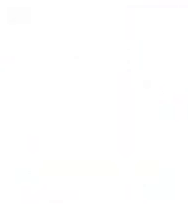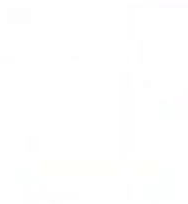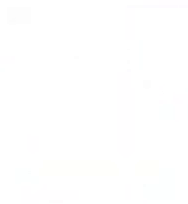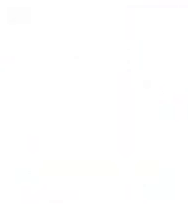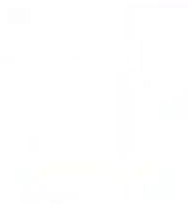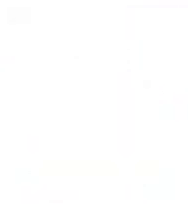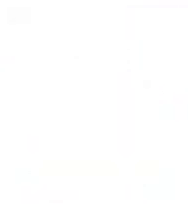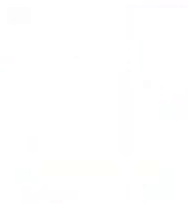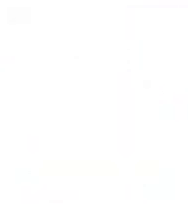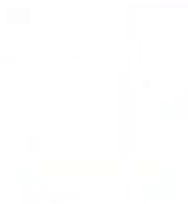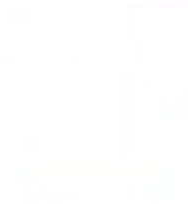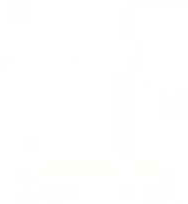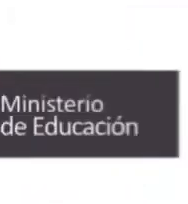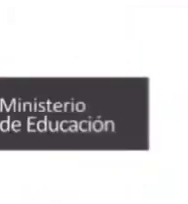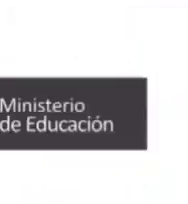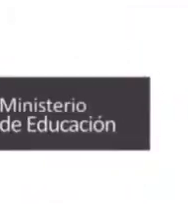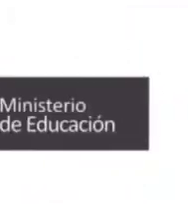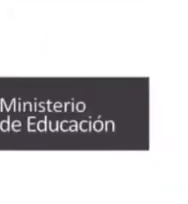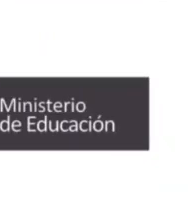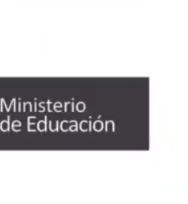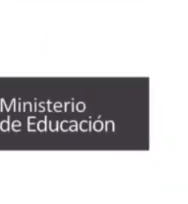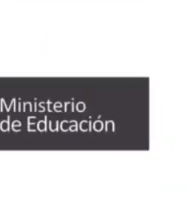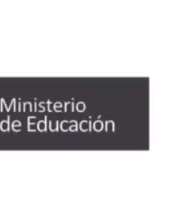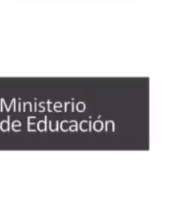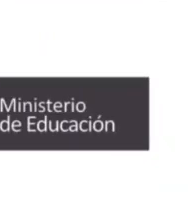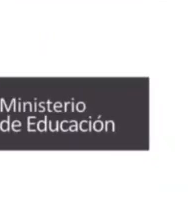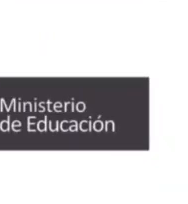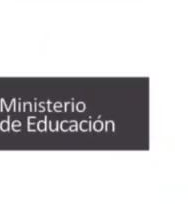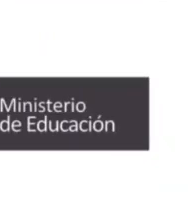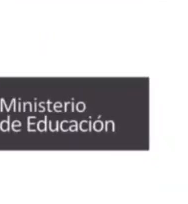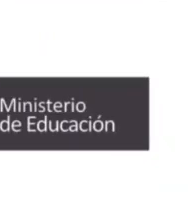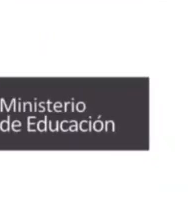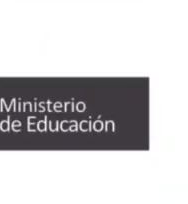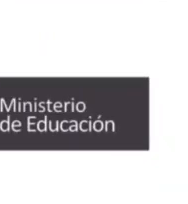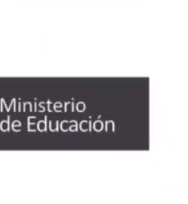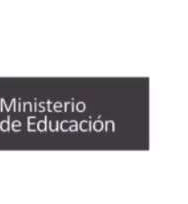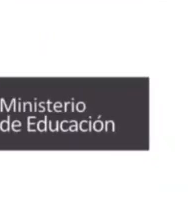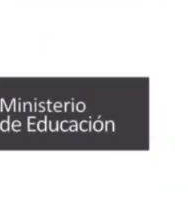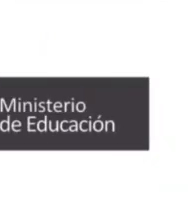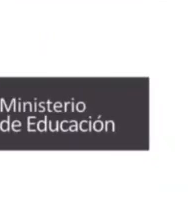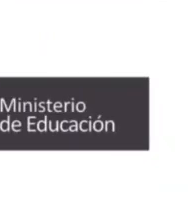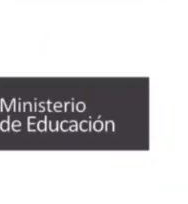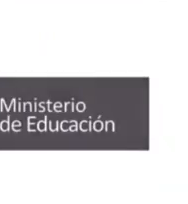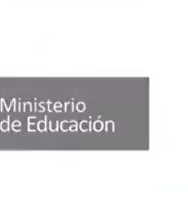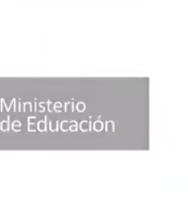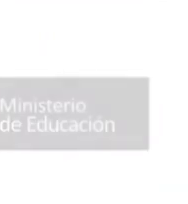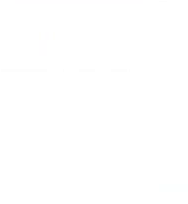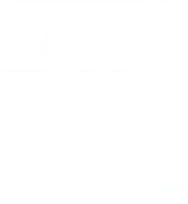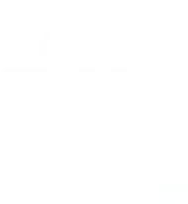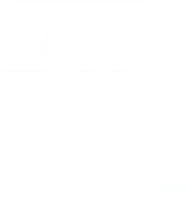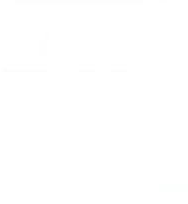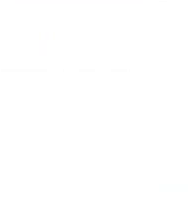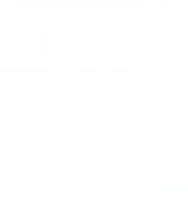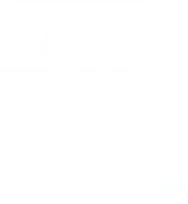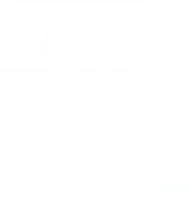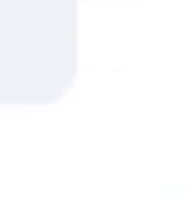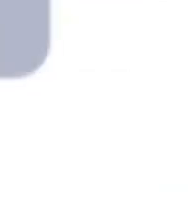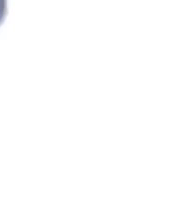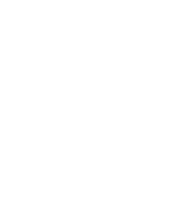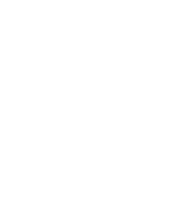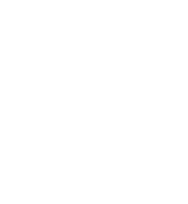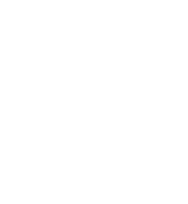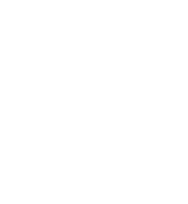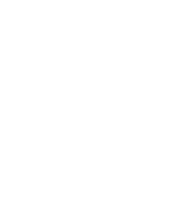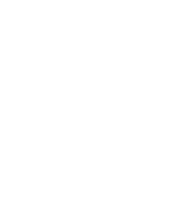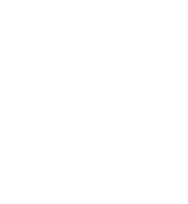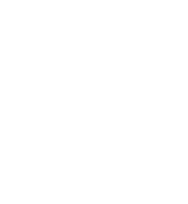Aprendo en Casa, una iniciativa del Ministerio de Educación. La presente sesión de aprendizaje es una coproducción del Minedu y